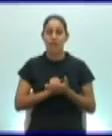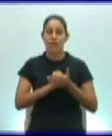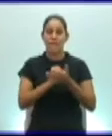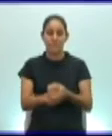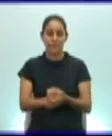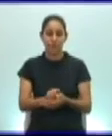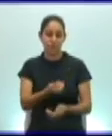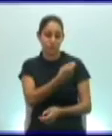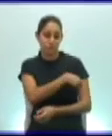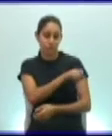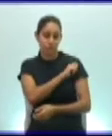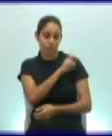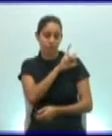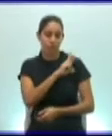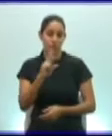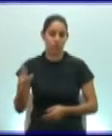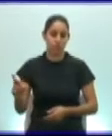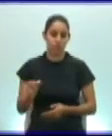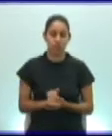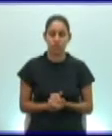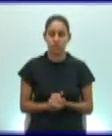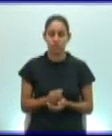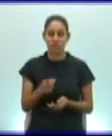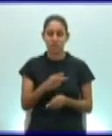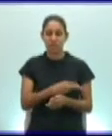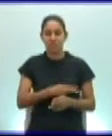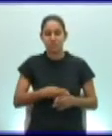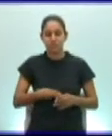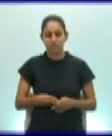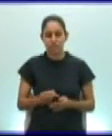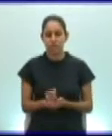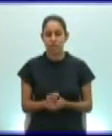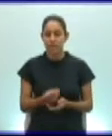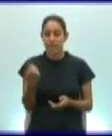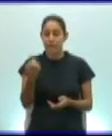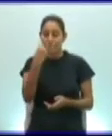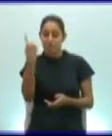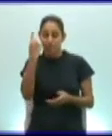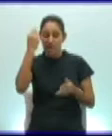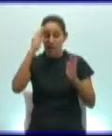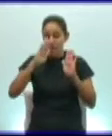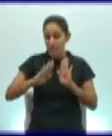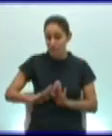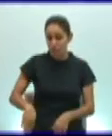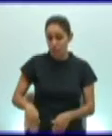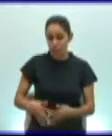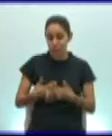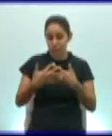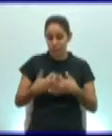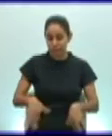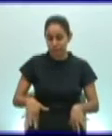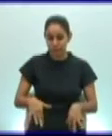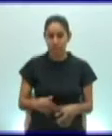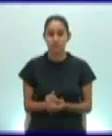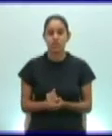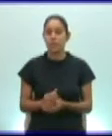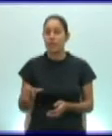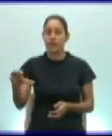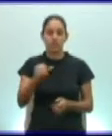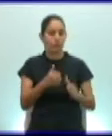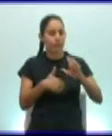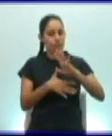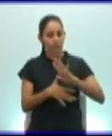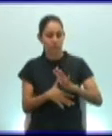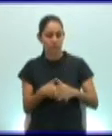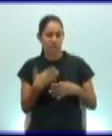para toda la América, este hecho histórico es la primera derrota del imperialismo para toda la América Latina, lo que ello significó en aquel